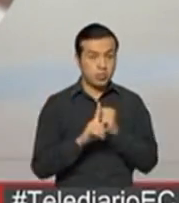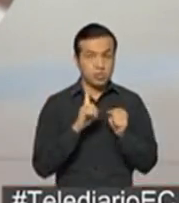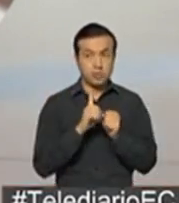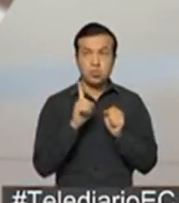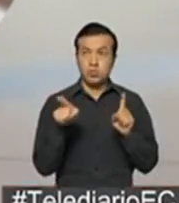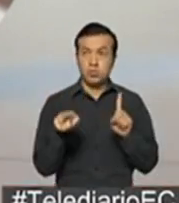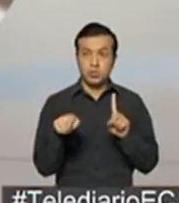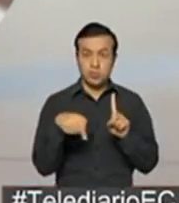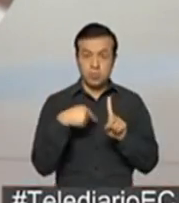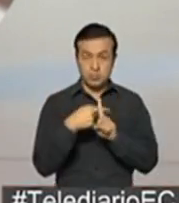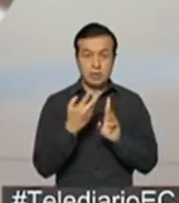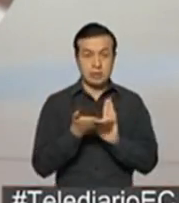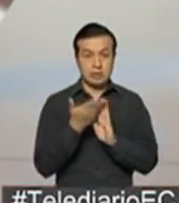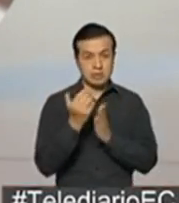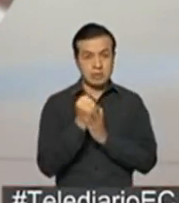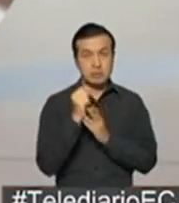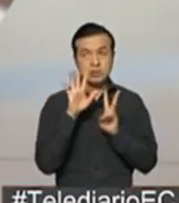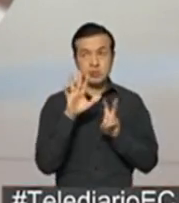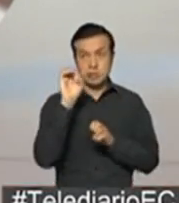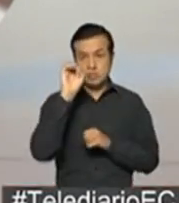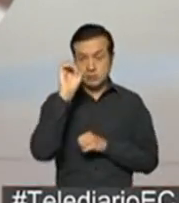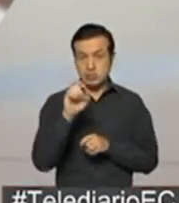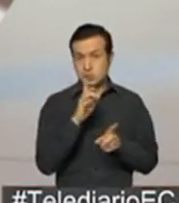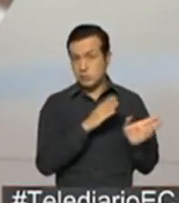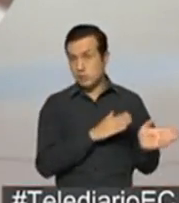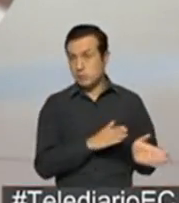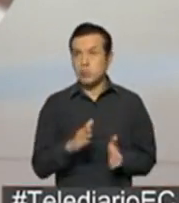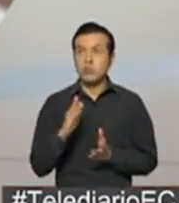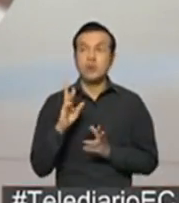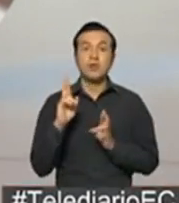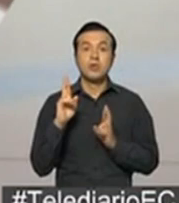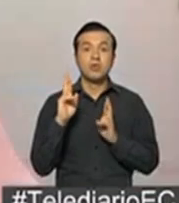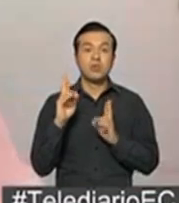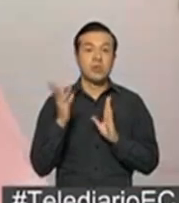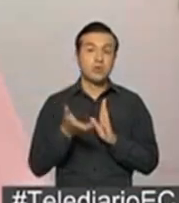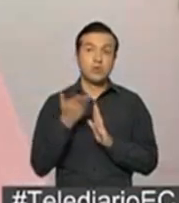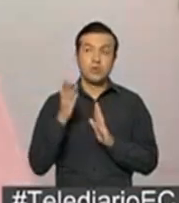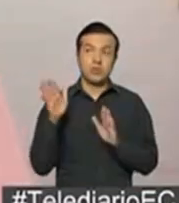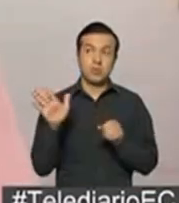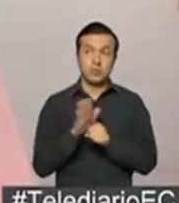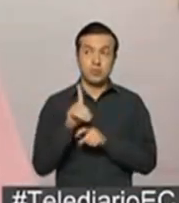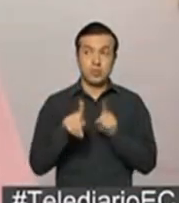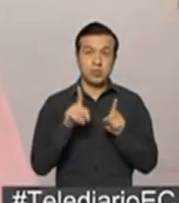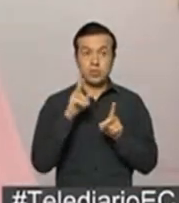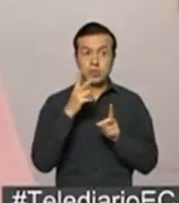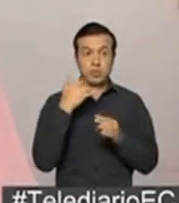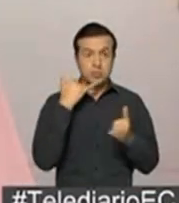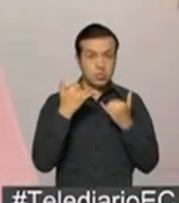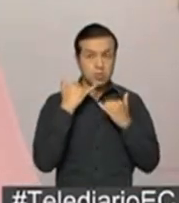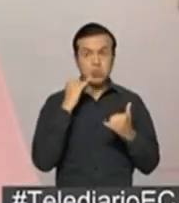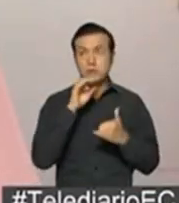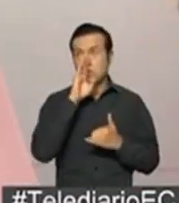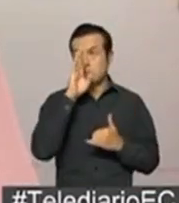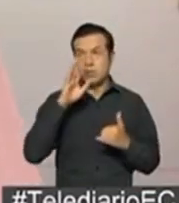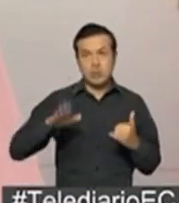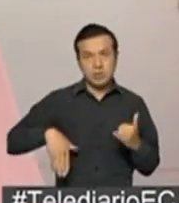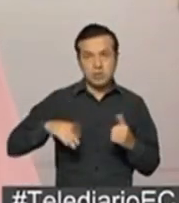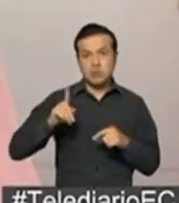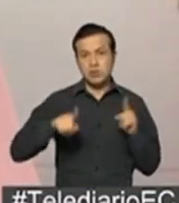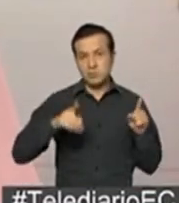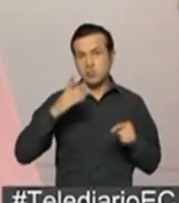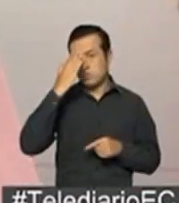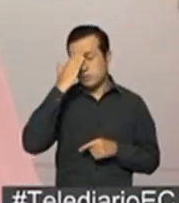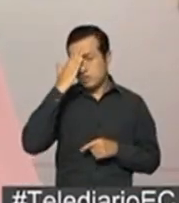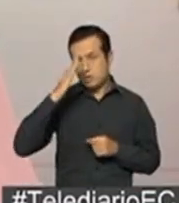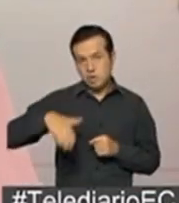una ocupación mucho mayor a ese 70%. Por supuesto, se esperaría que en estos días terminen de hacerse esas reservaciones. Sí. Siempre las de última hora, ya